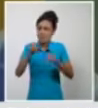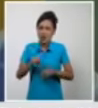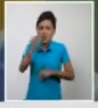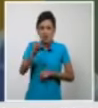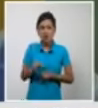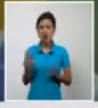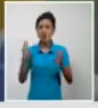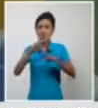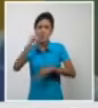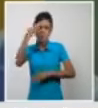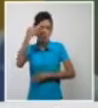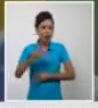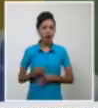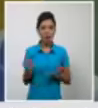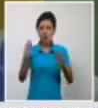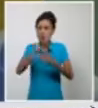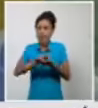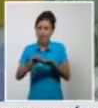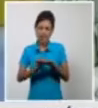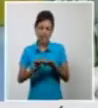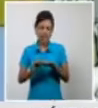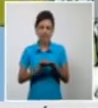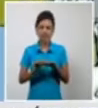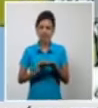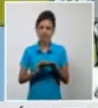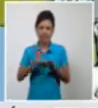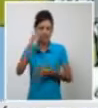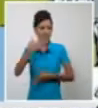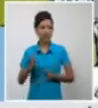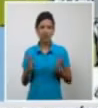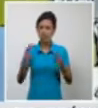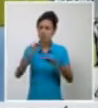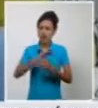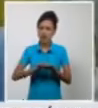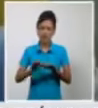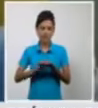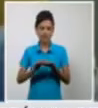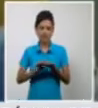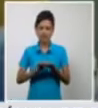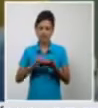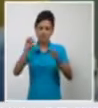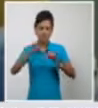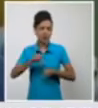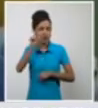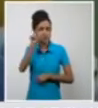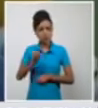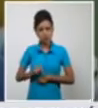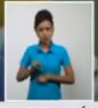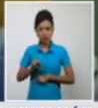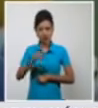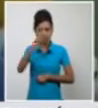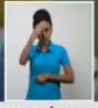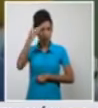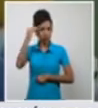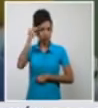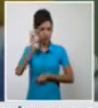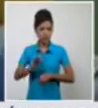sin principios, sin credenciales que lo hagan parte del ser humano. Ahora sé que es el Día de la